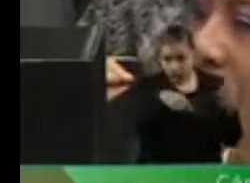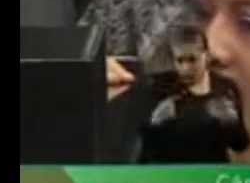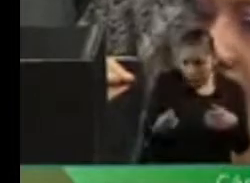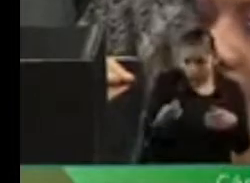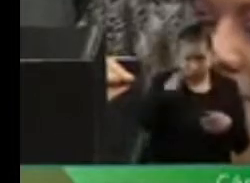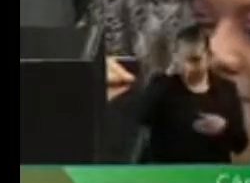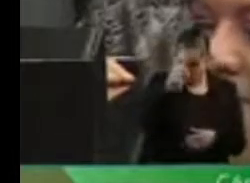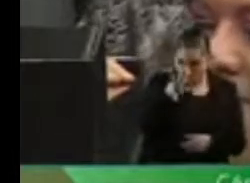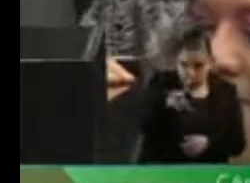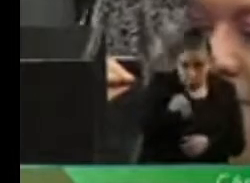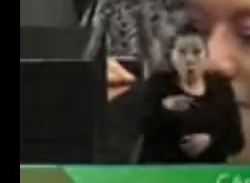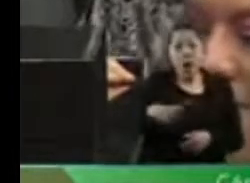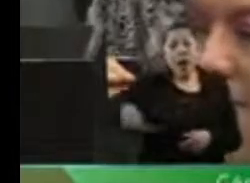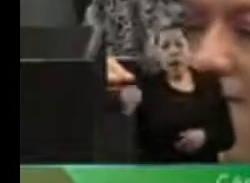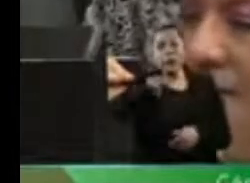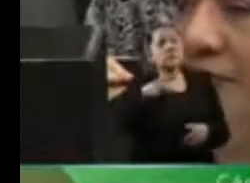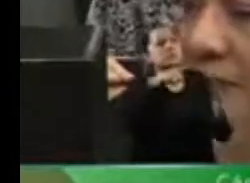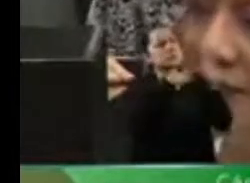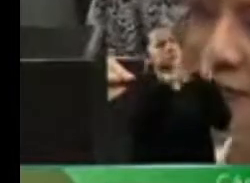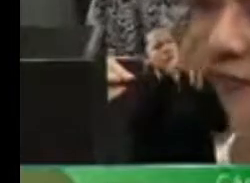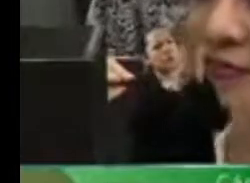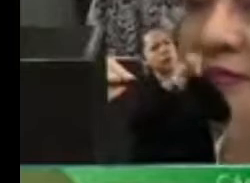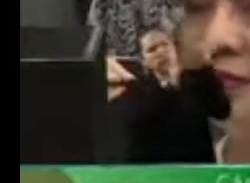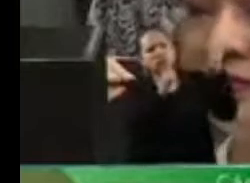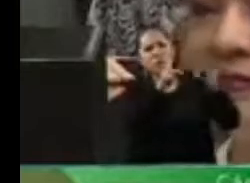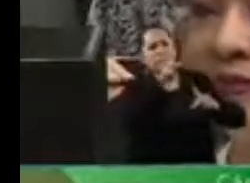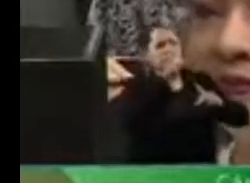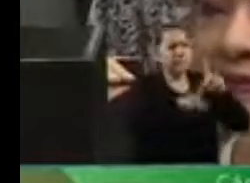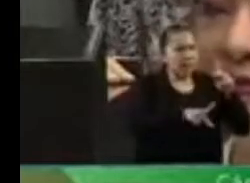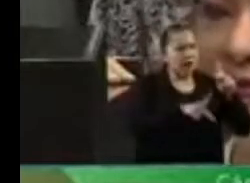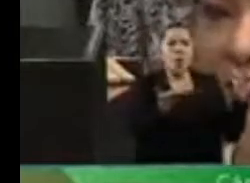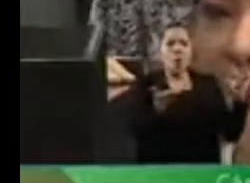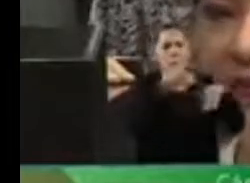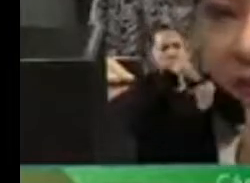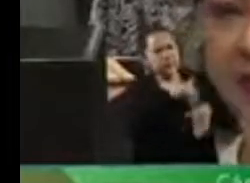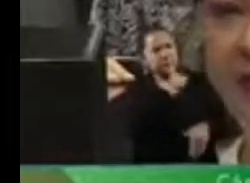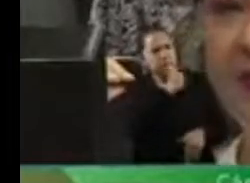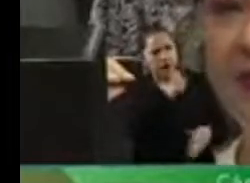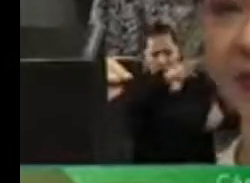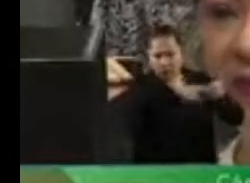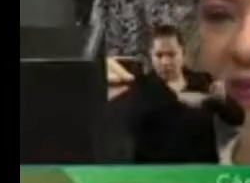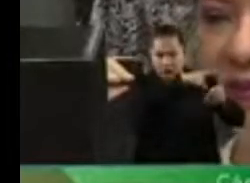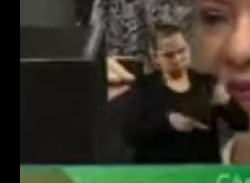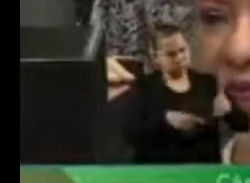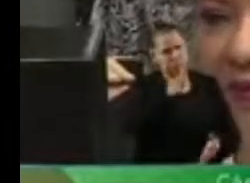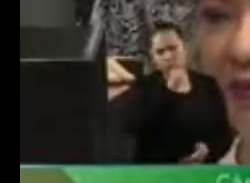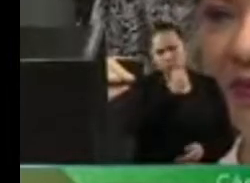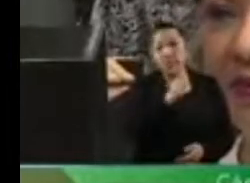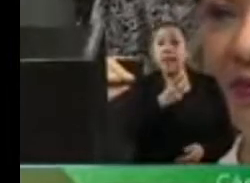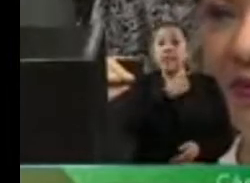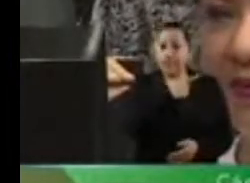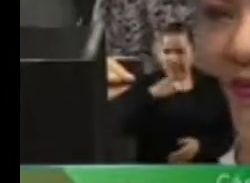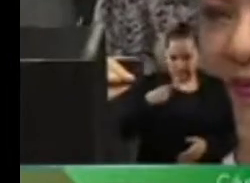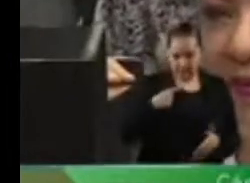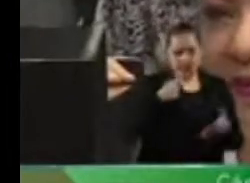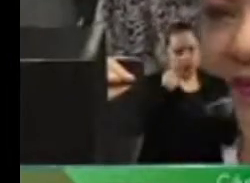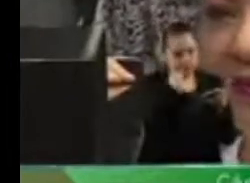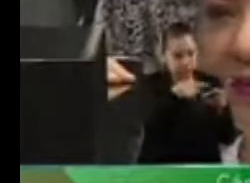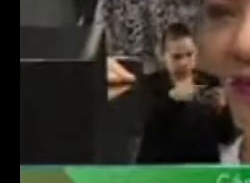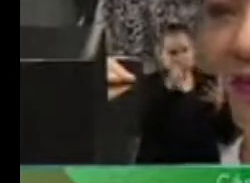el pueblo recobre su libertad, se restablecerá su observancia y con arreglo a ella y a las leyes que en su virtud se